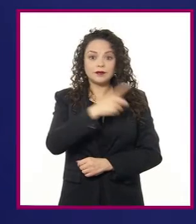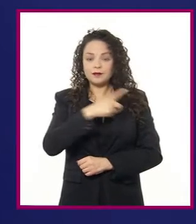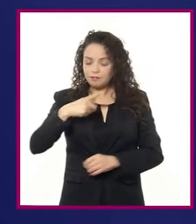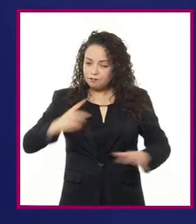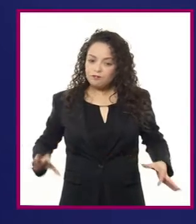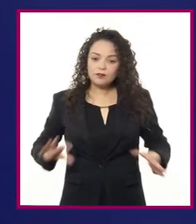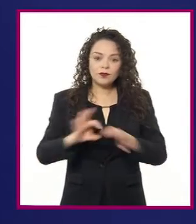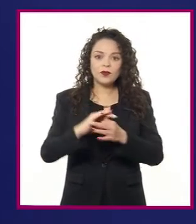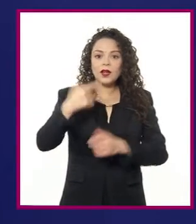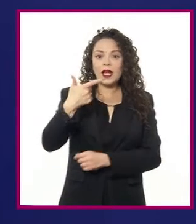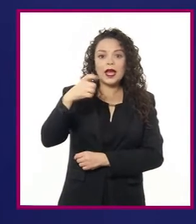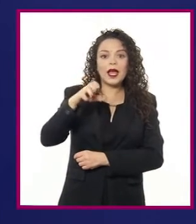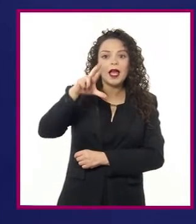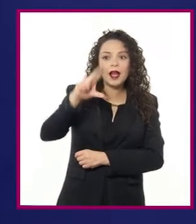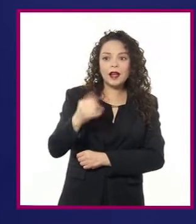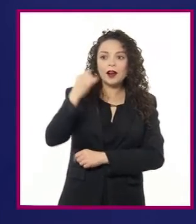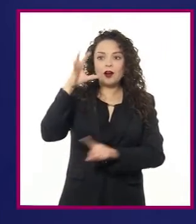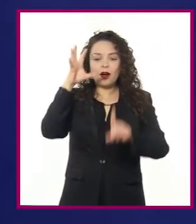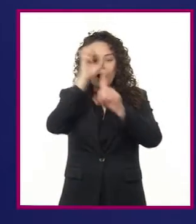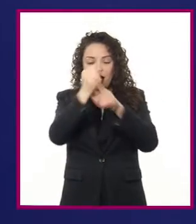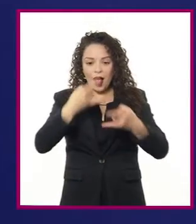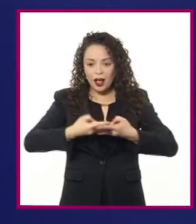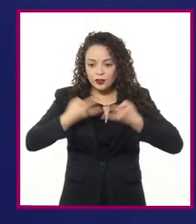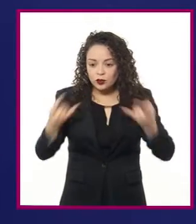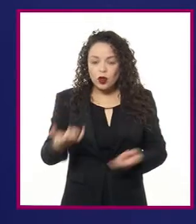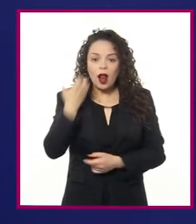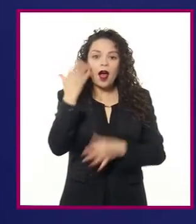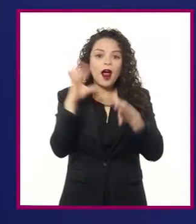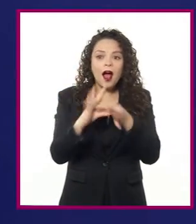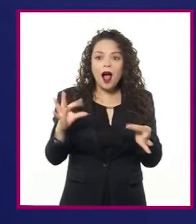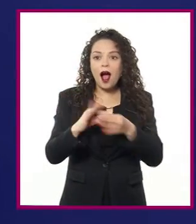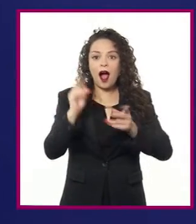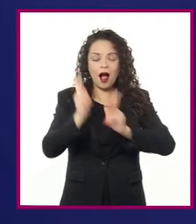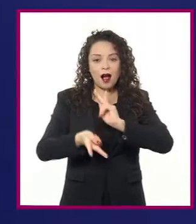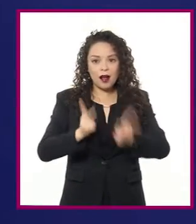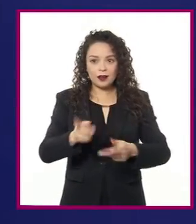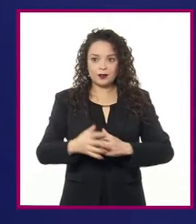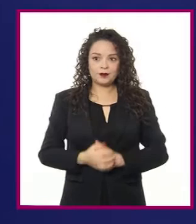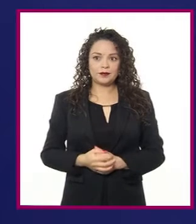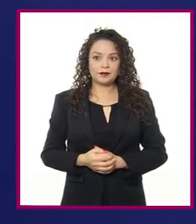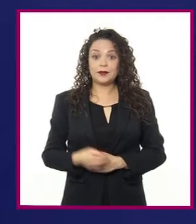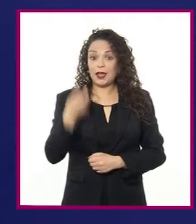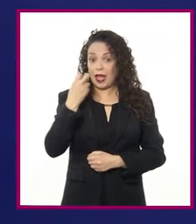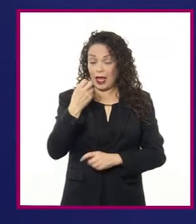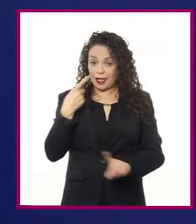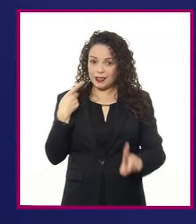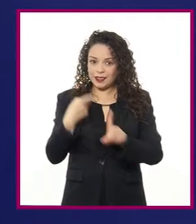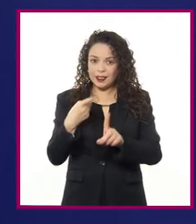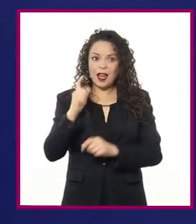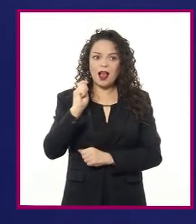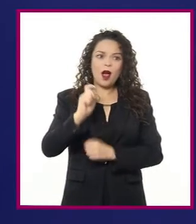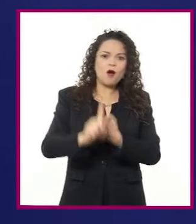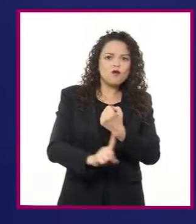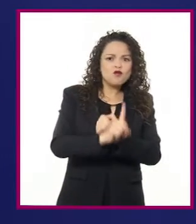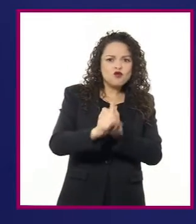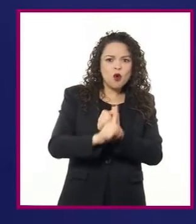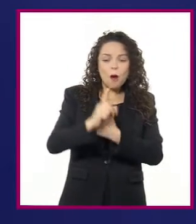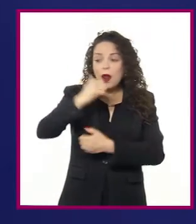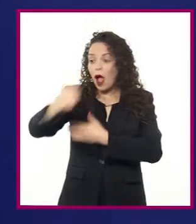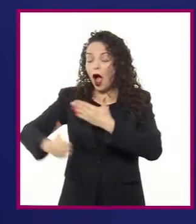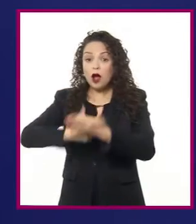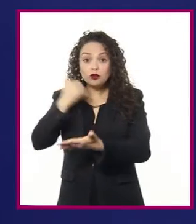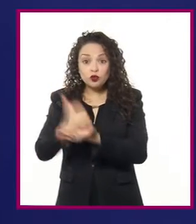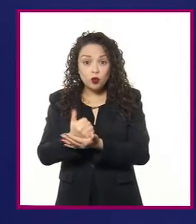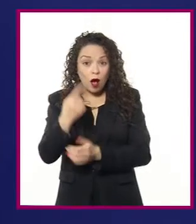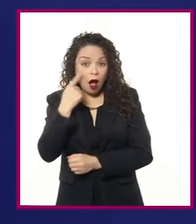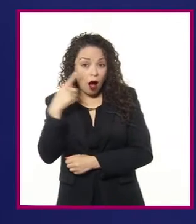género y el objetivo de la historia que deseamos contar. En este caso, como estamos hablando de un problema de nuestra ciudad,